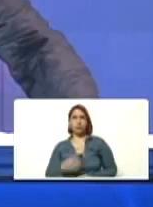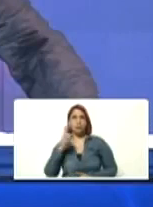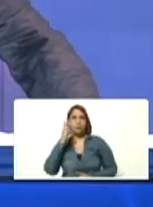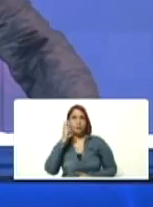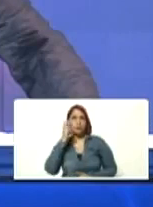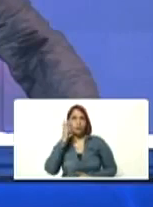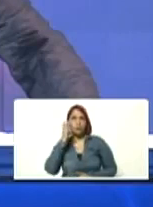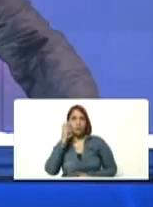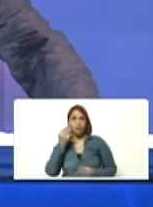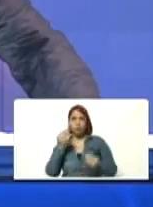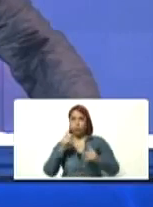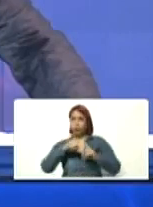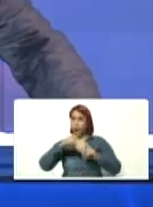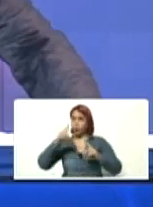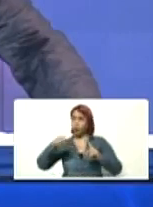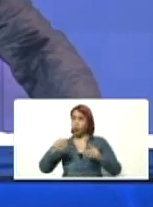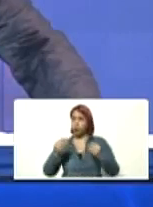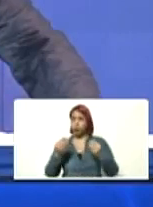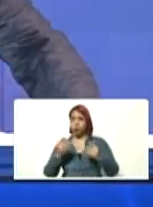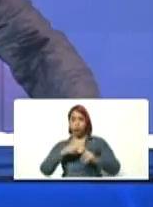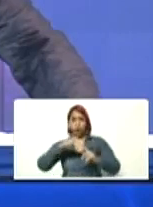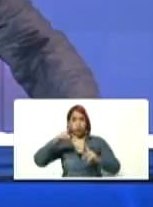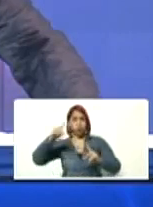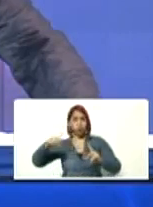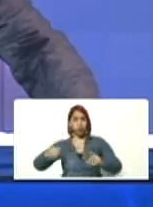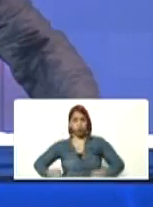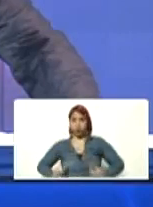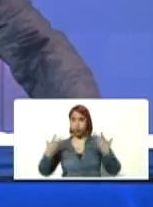. Tengo mucha energía, mucho voltaje, ¿vale?